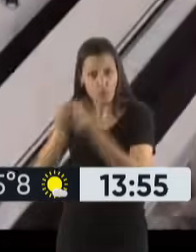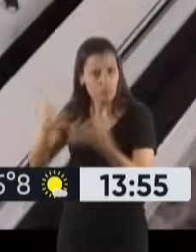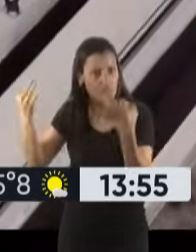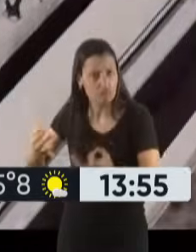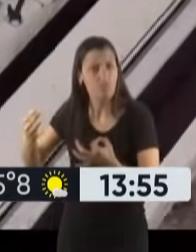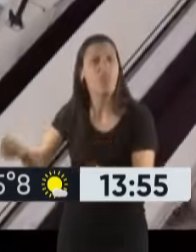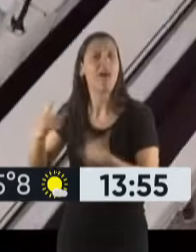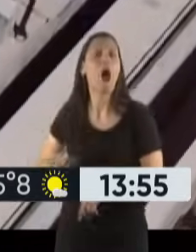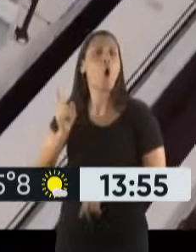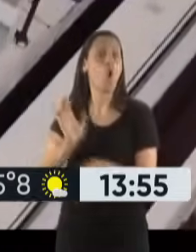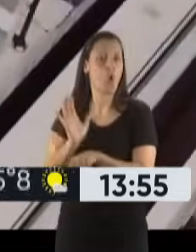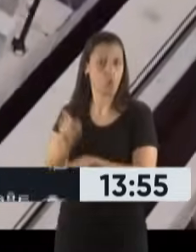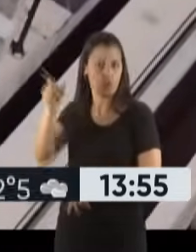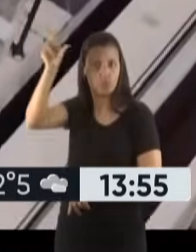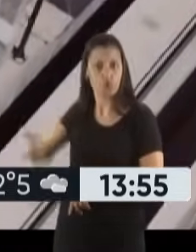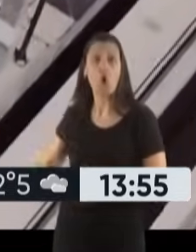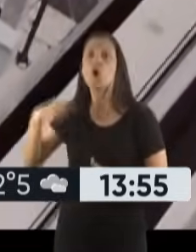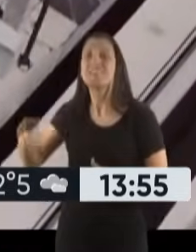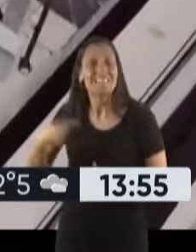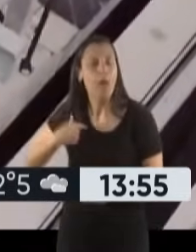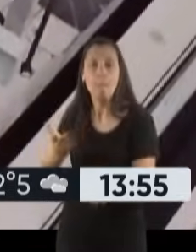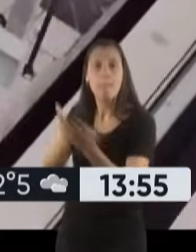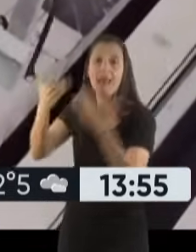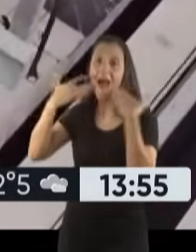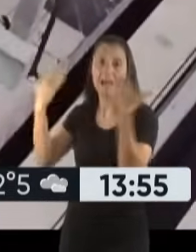un orgullo en el gobierno. Y siempre te voy a estar agradecido.